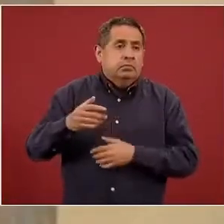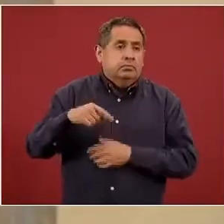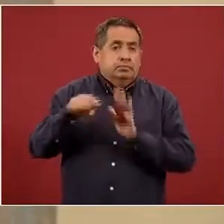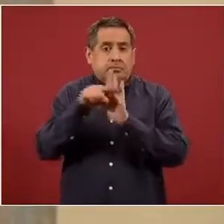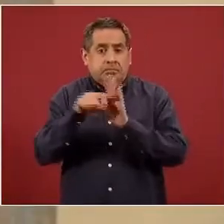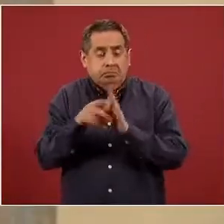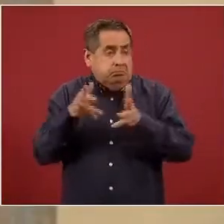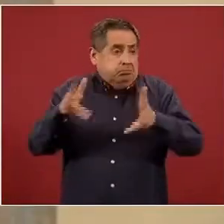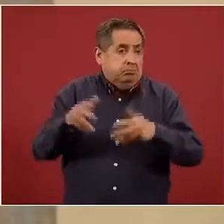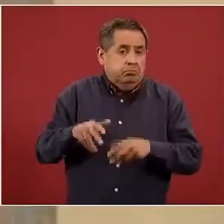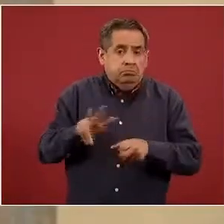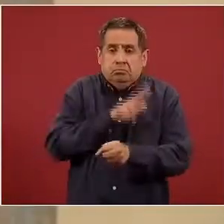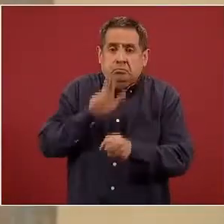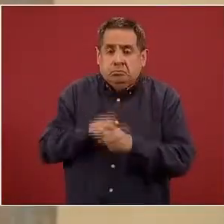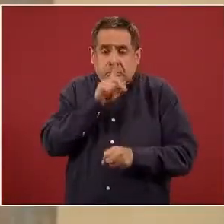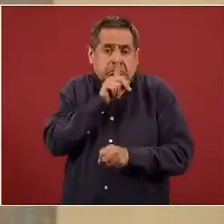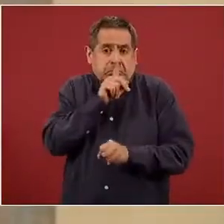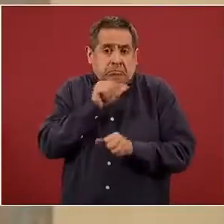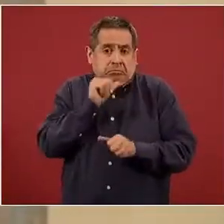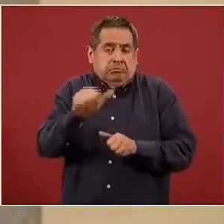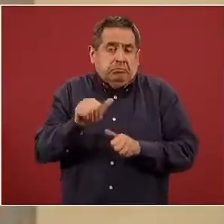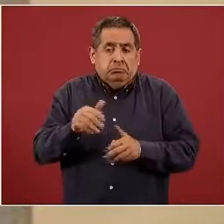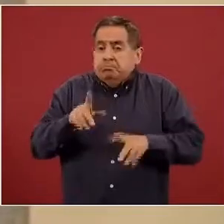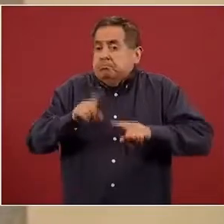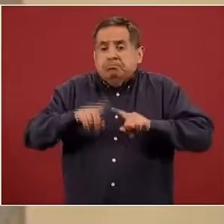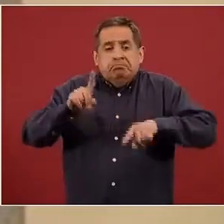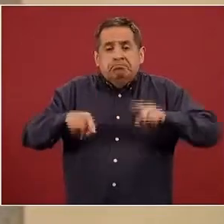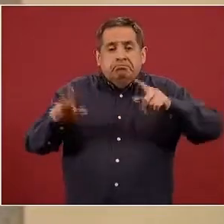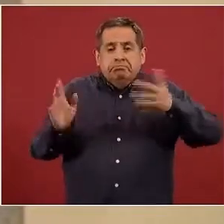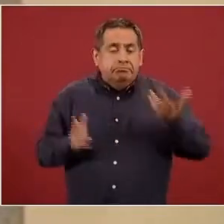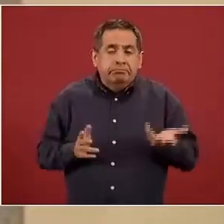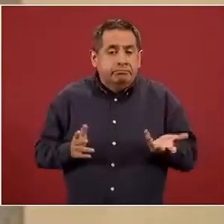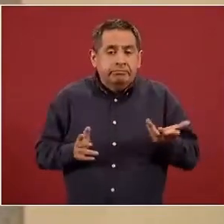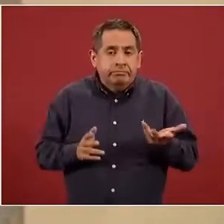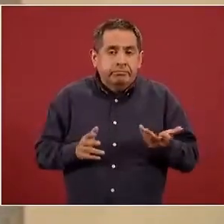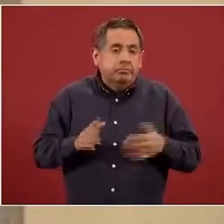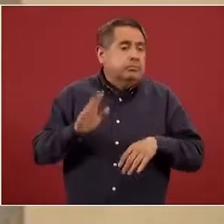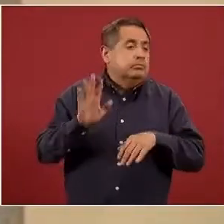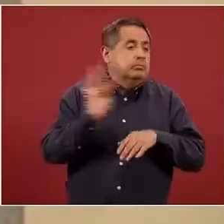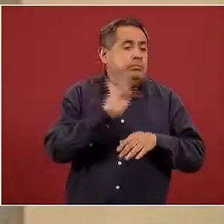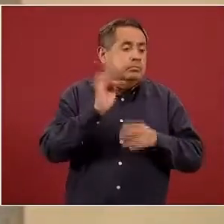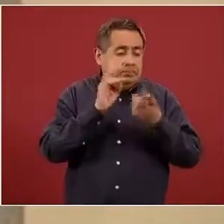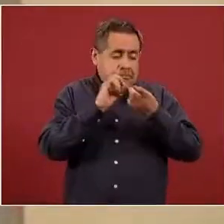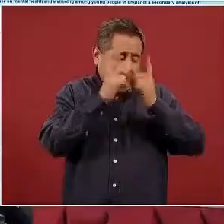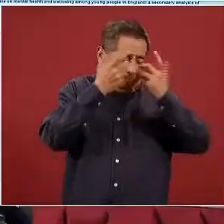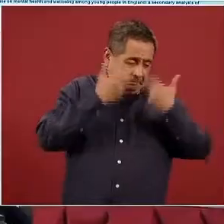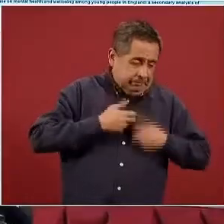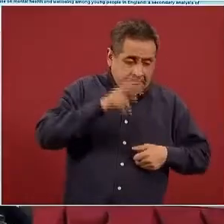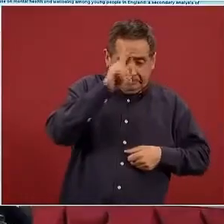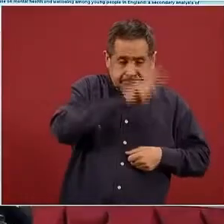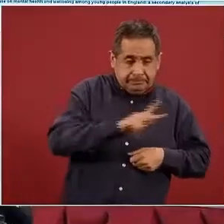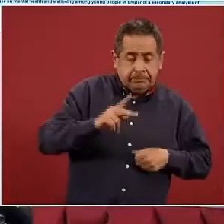muchos usuarios de redes sociales, si es porque les aumentan los síntomas depresivos, si es porque les aumentan